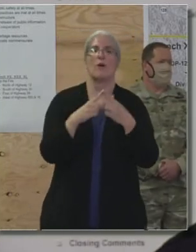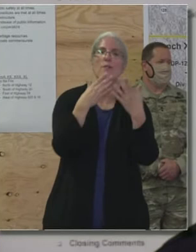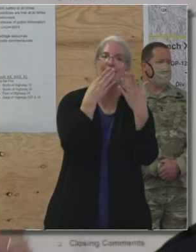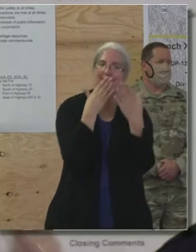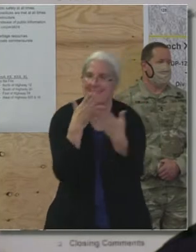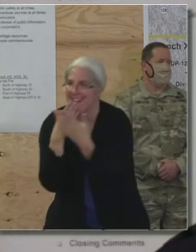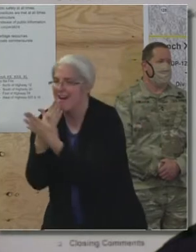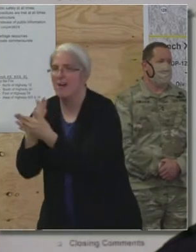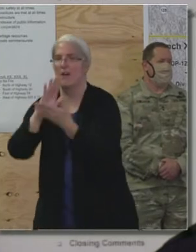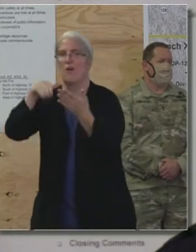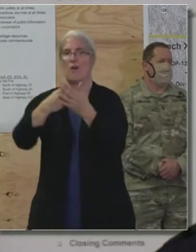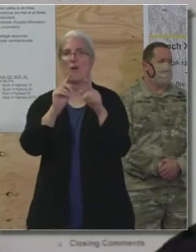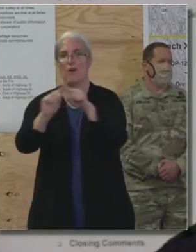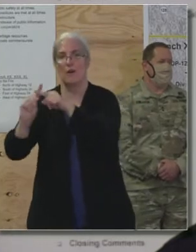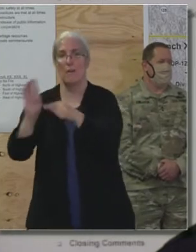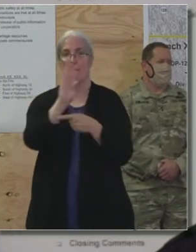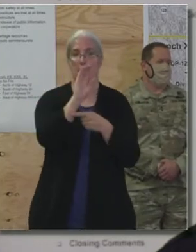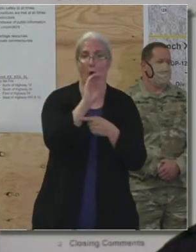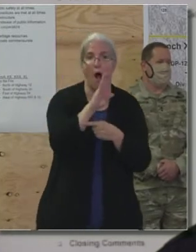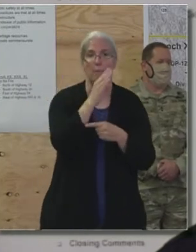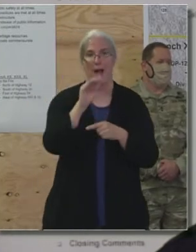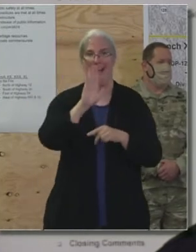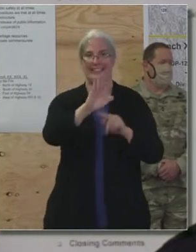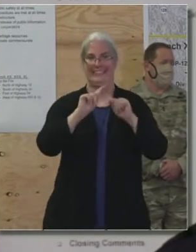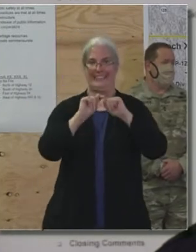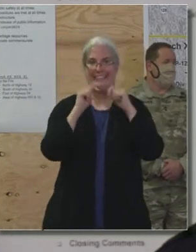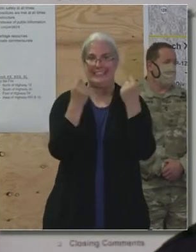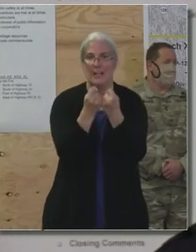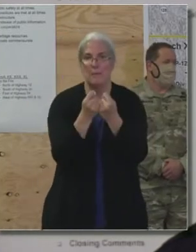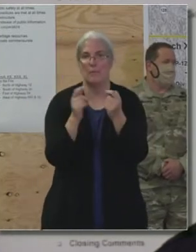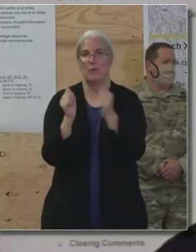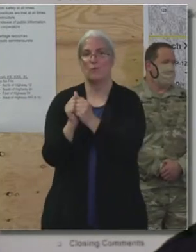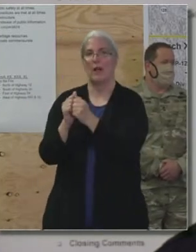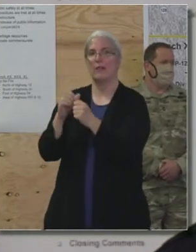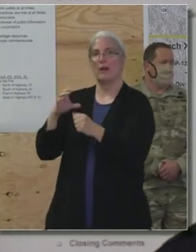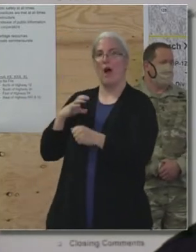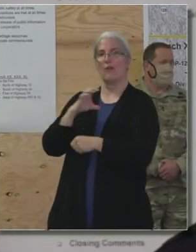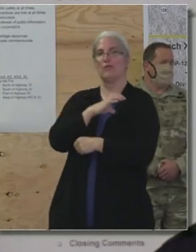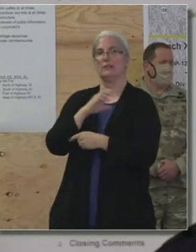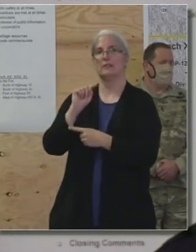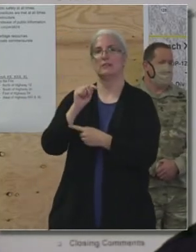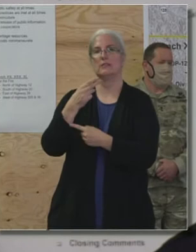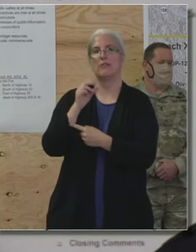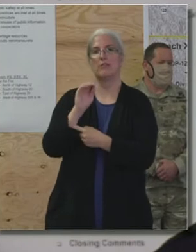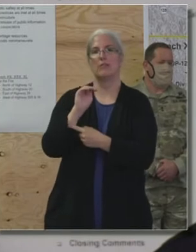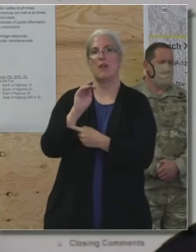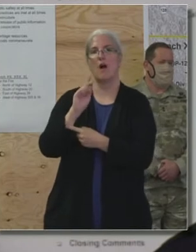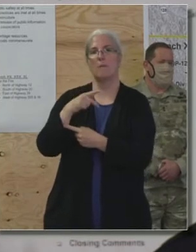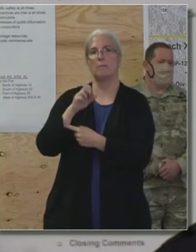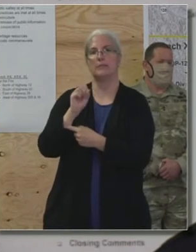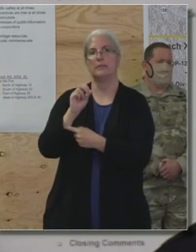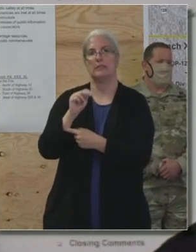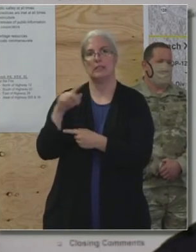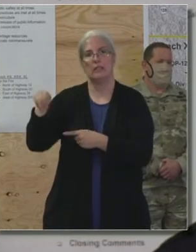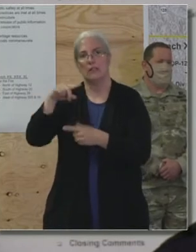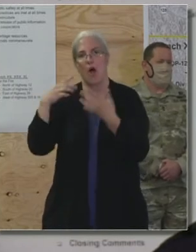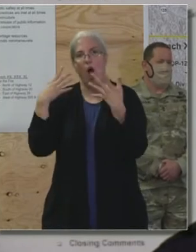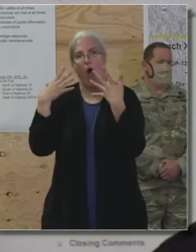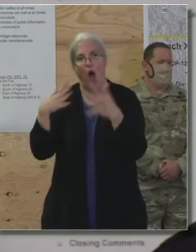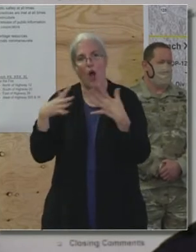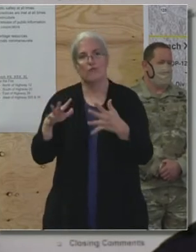podemos decir lo suficiente del apoyo que nos han dado el fap sen y otros que nos han conseguido 5 fm que